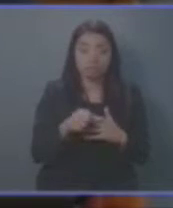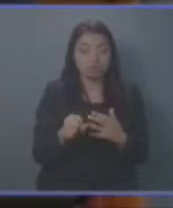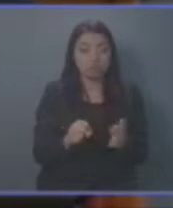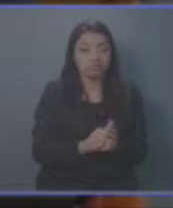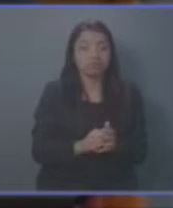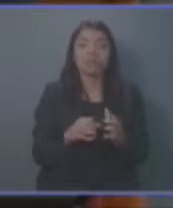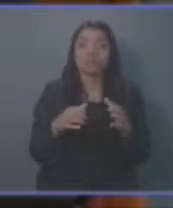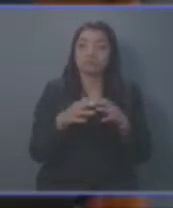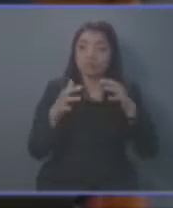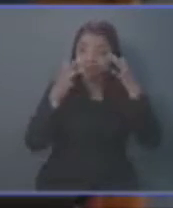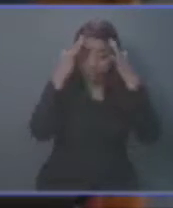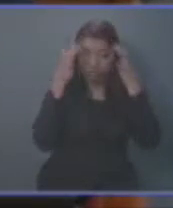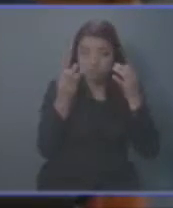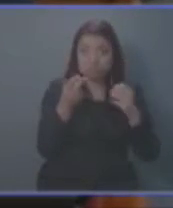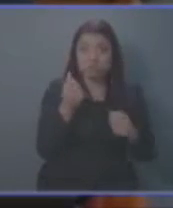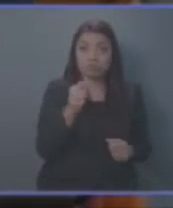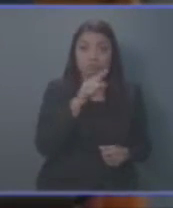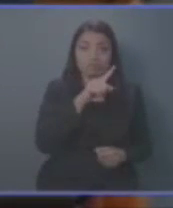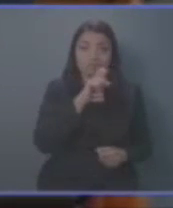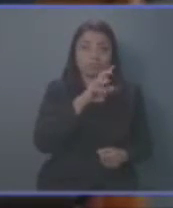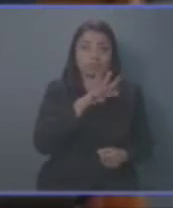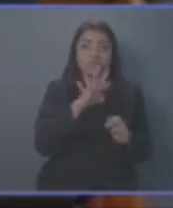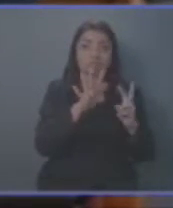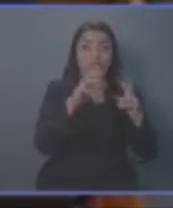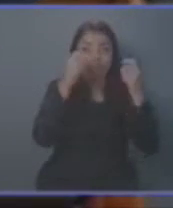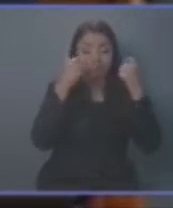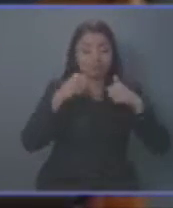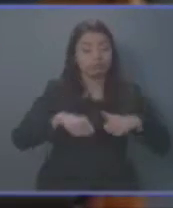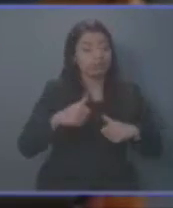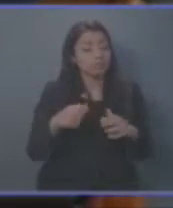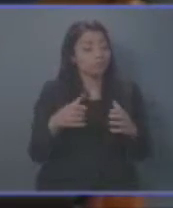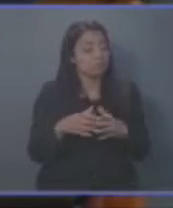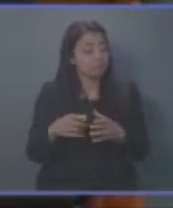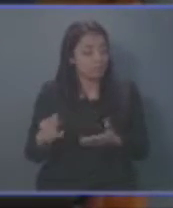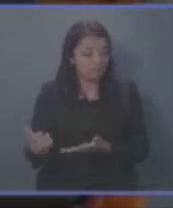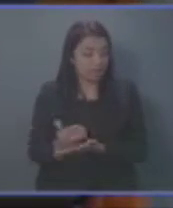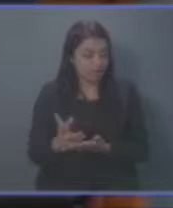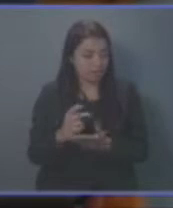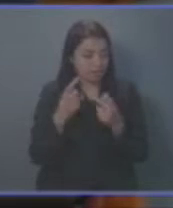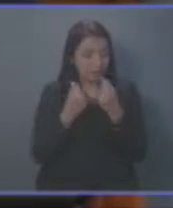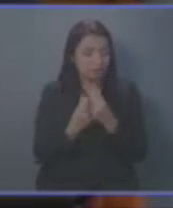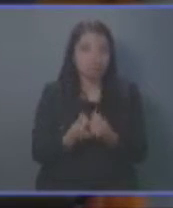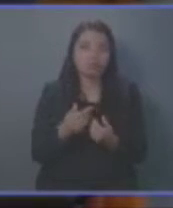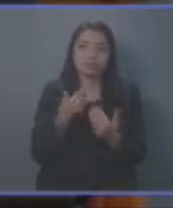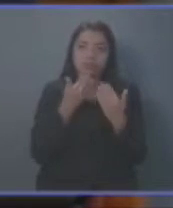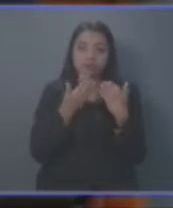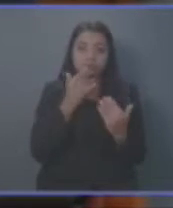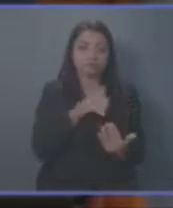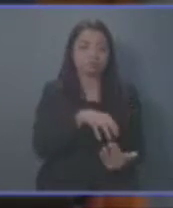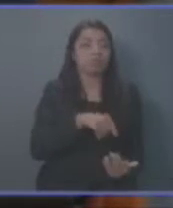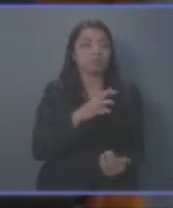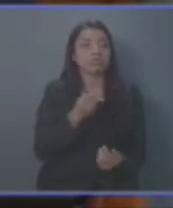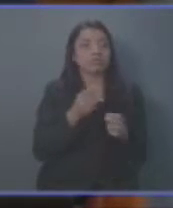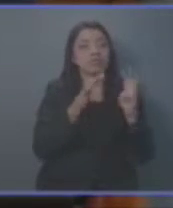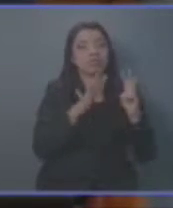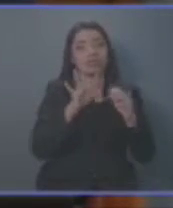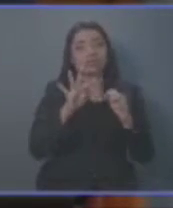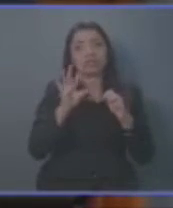presente. Dictamen número 157 favorable. La Comisión de Hacienda Especial del Presupuesto se refiere al expediente número